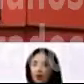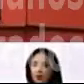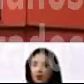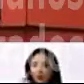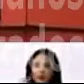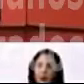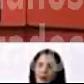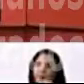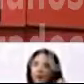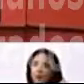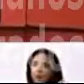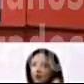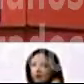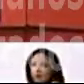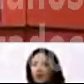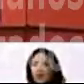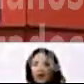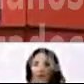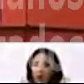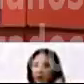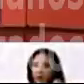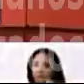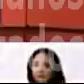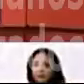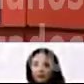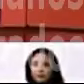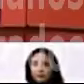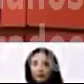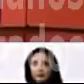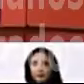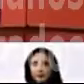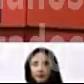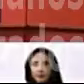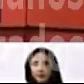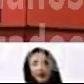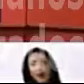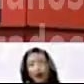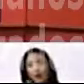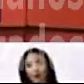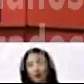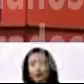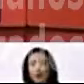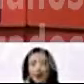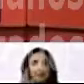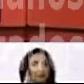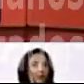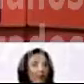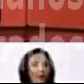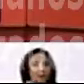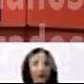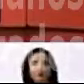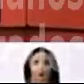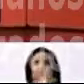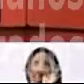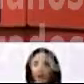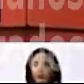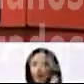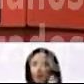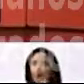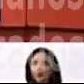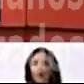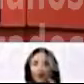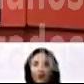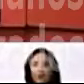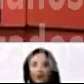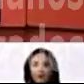vitrina, es un gran laboratorio. Dijera el Libertador, es un vivac. Un gran laboratorio. Aquí,